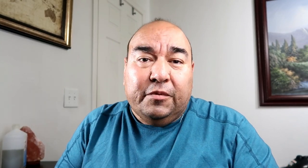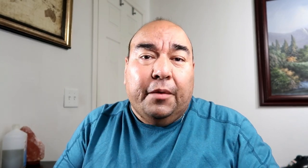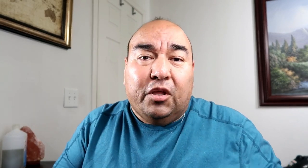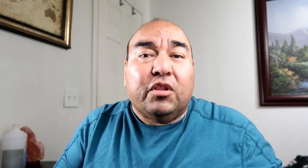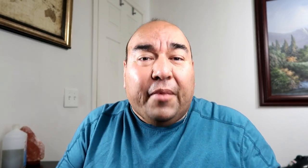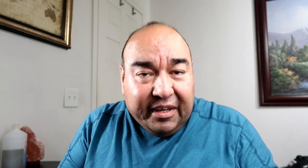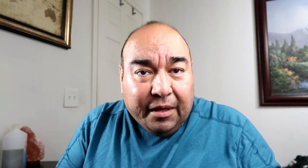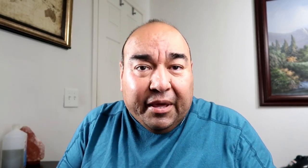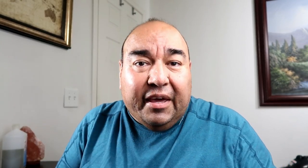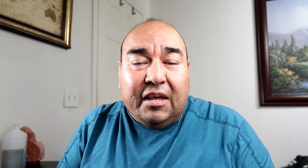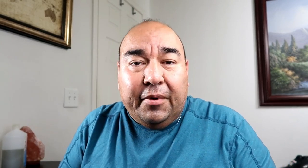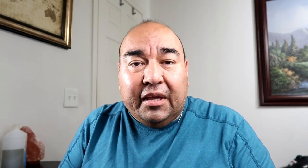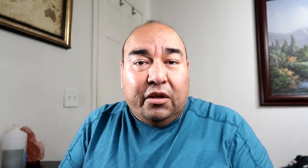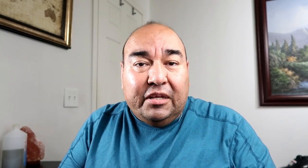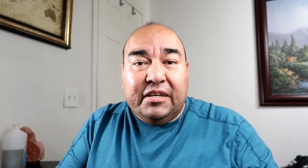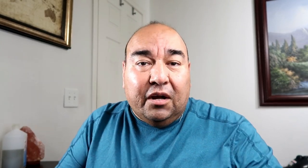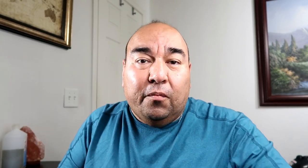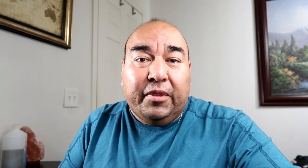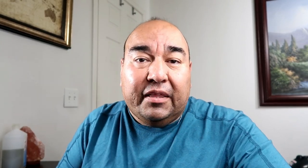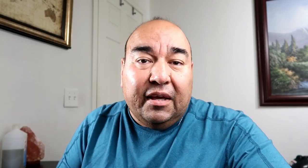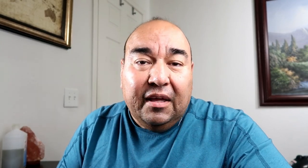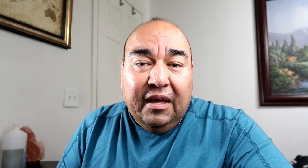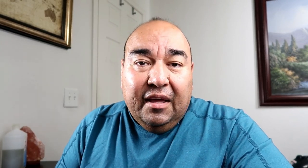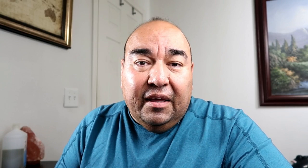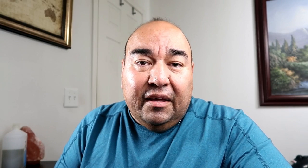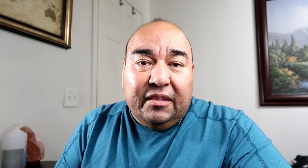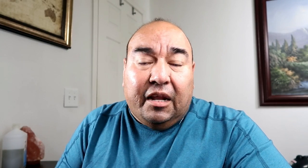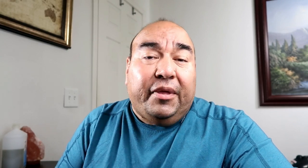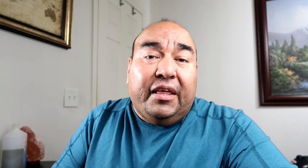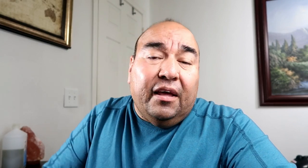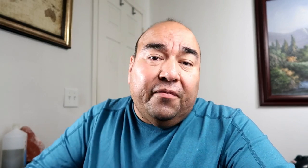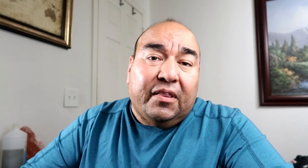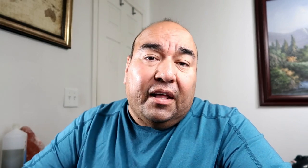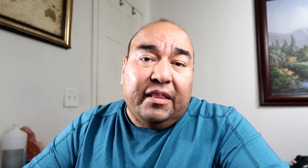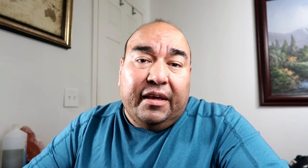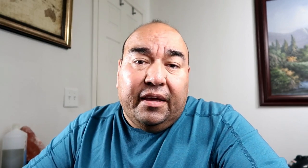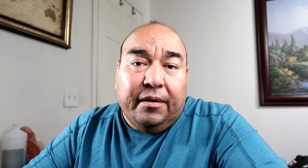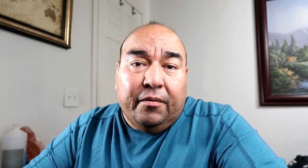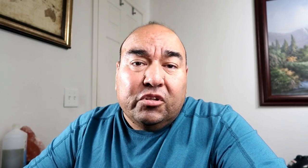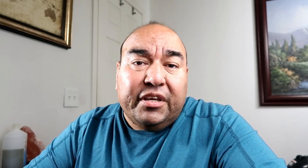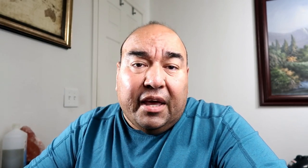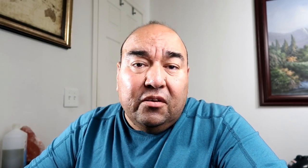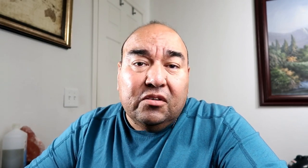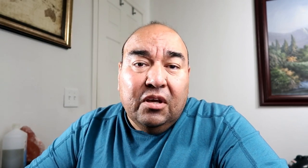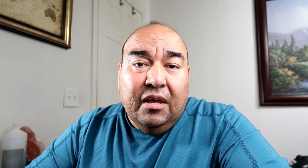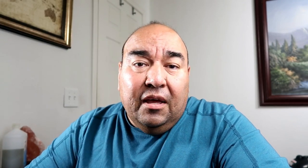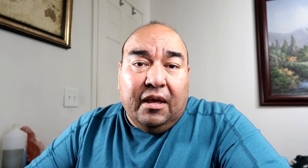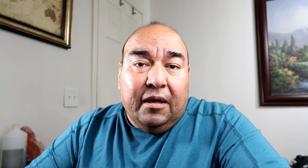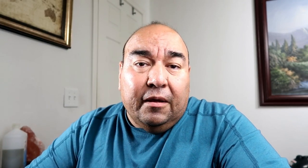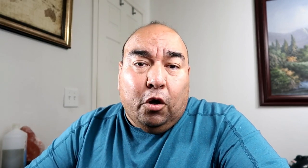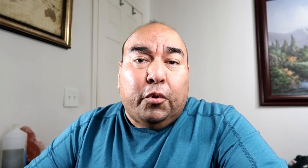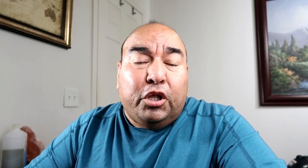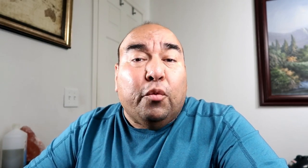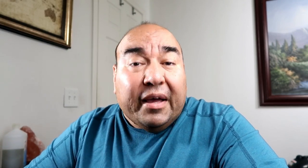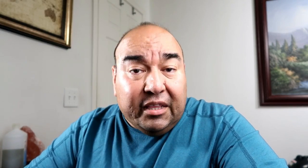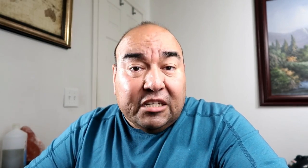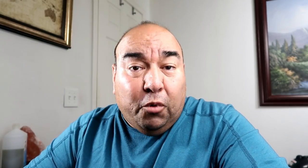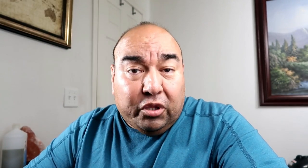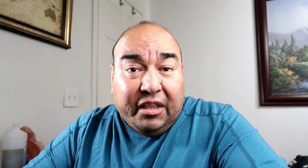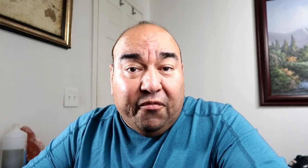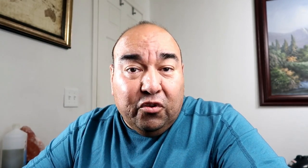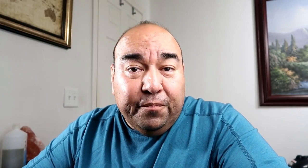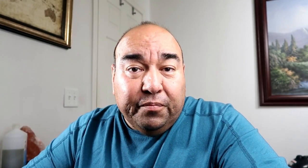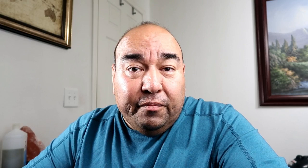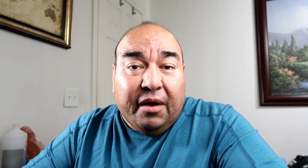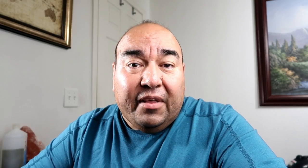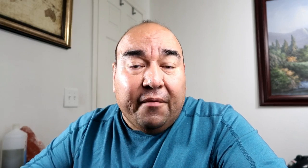poco, después ya me dieron una máquina pequeña para que yo la hiciera completa. Terminé al final de 11 años componiendo máquinas